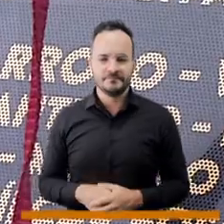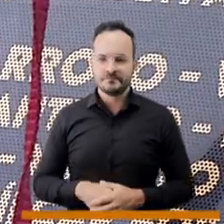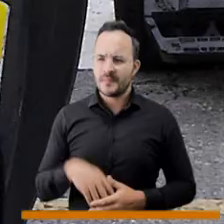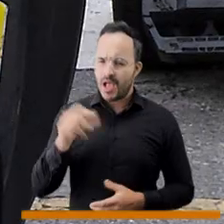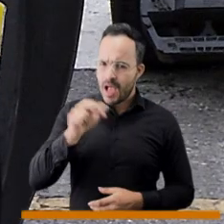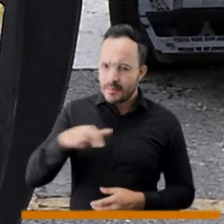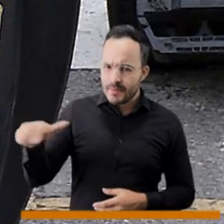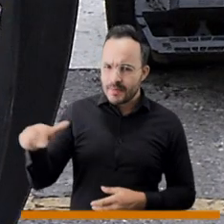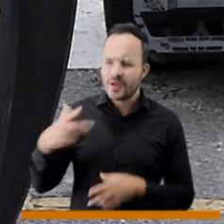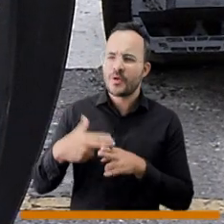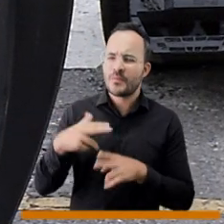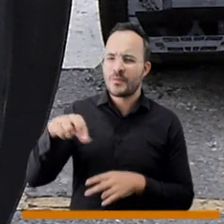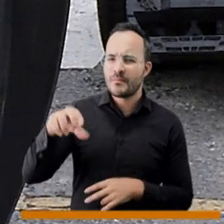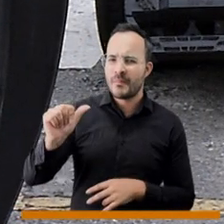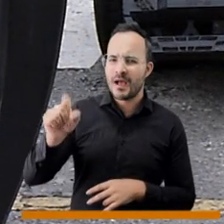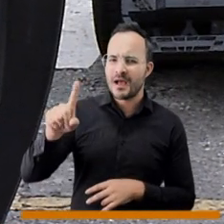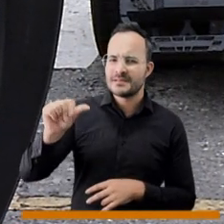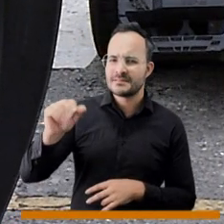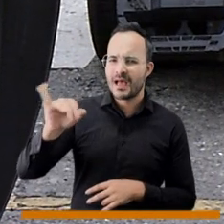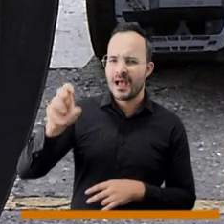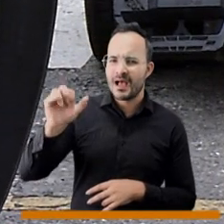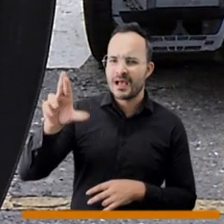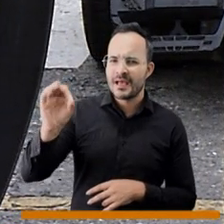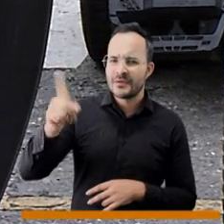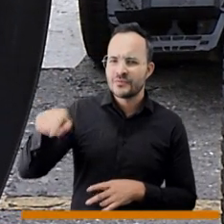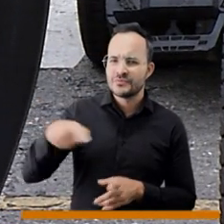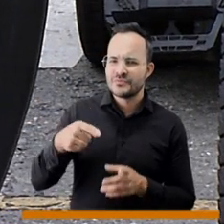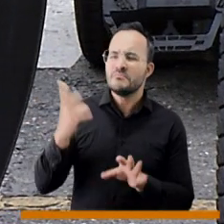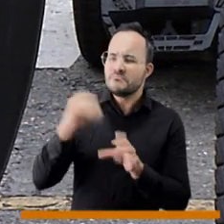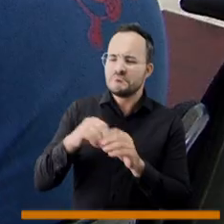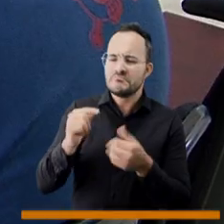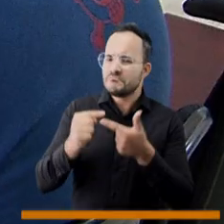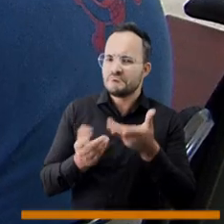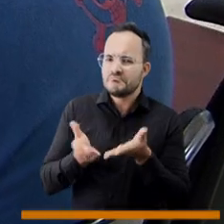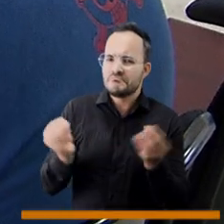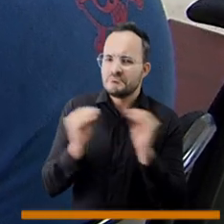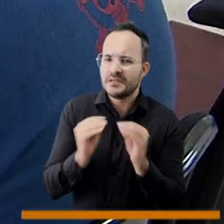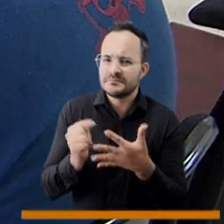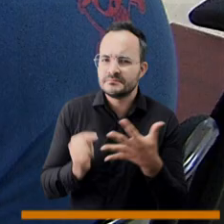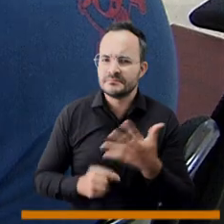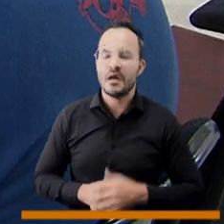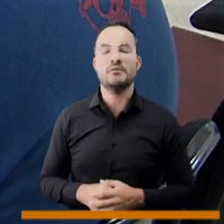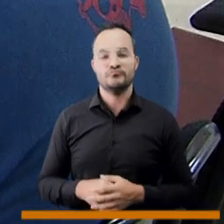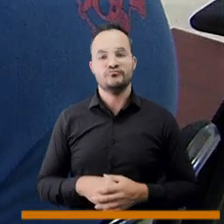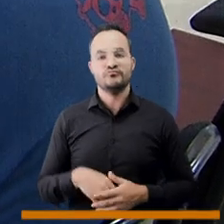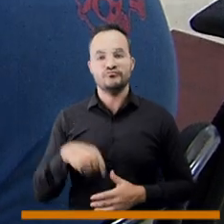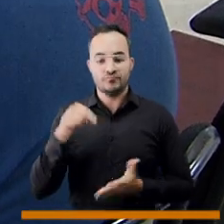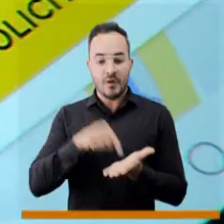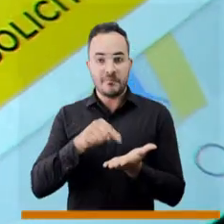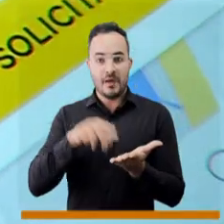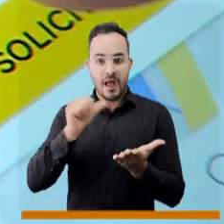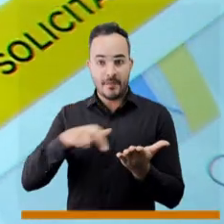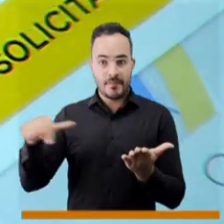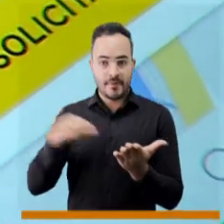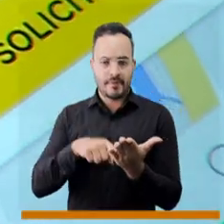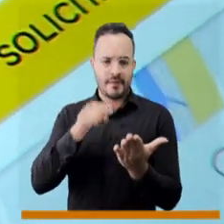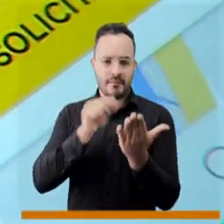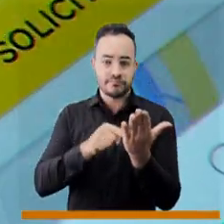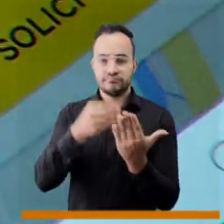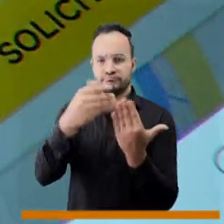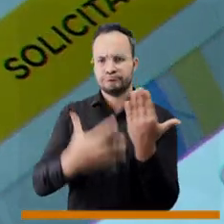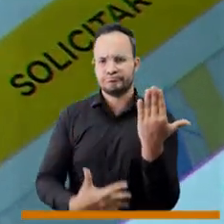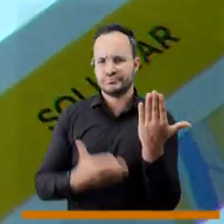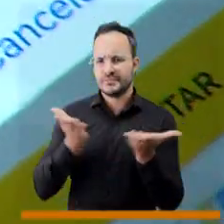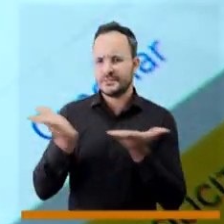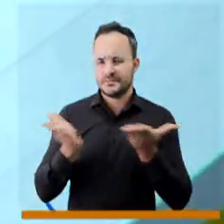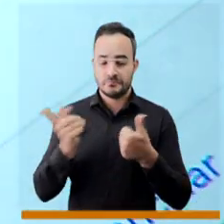de app pasajeros, ¿qué otros servicios tienen? Mira, nuestra pasajeros de Taxi Individual puedes encontrar muchos